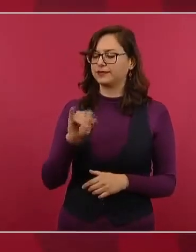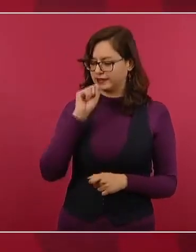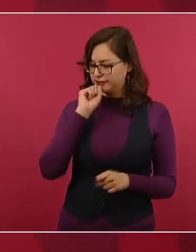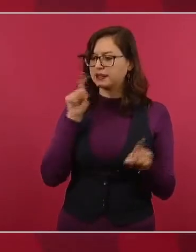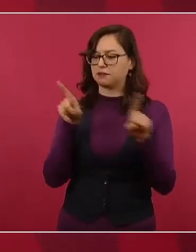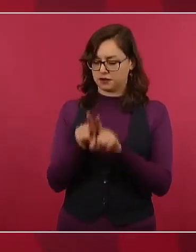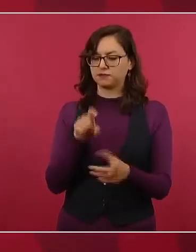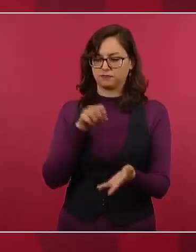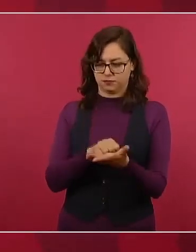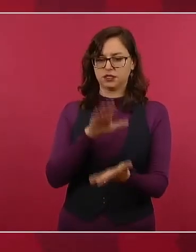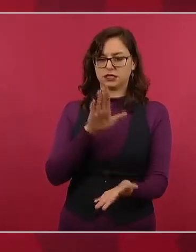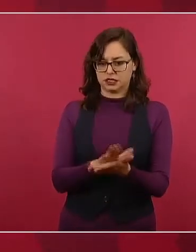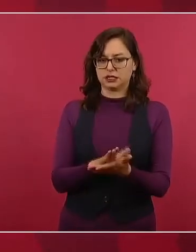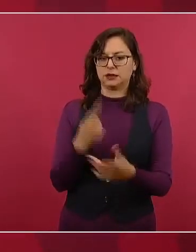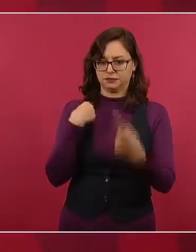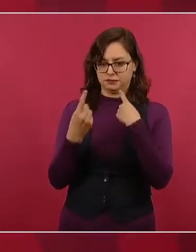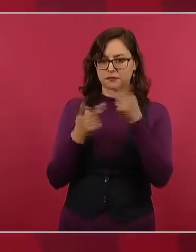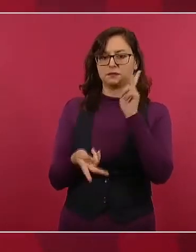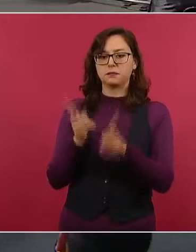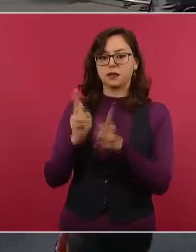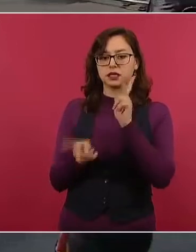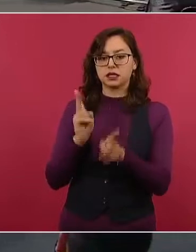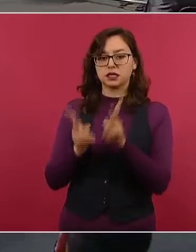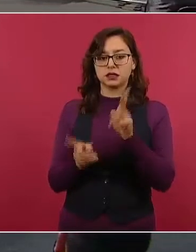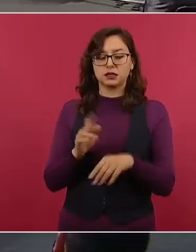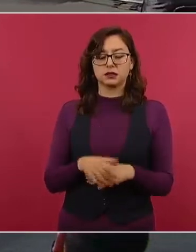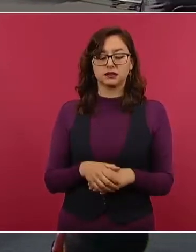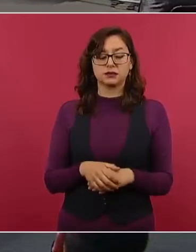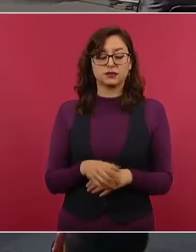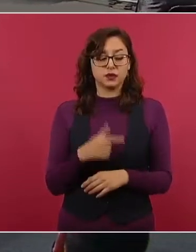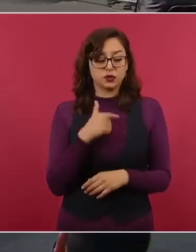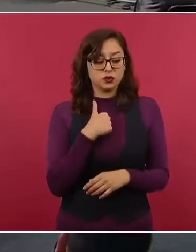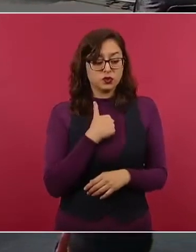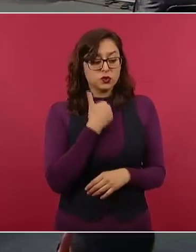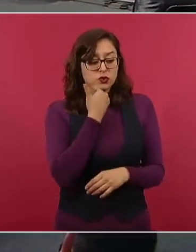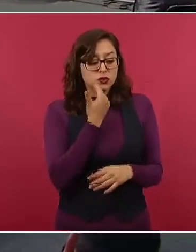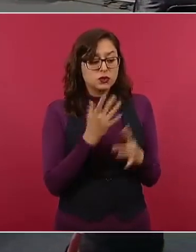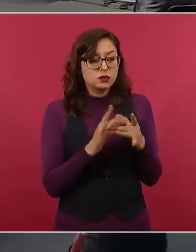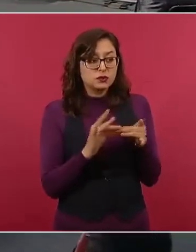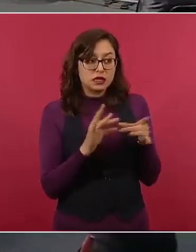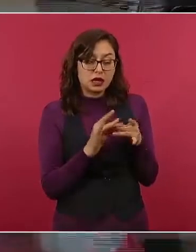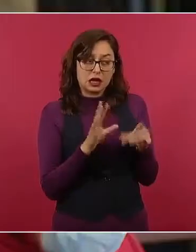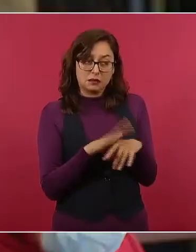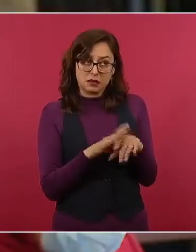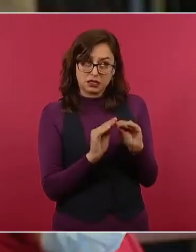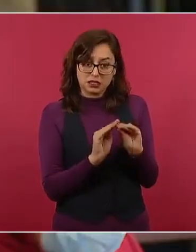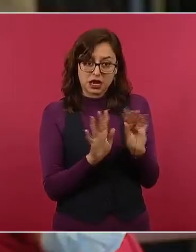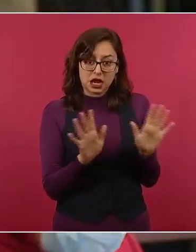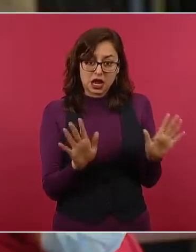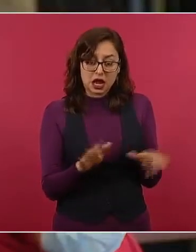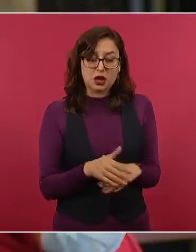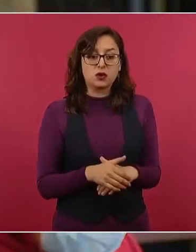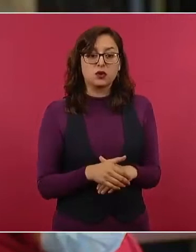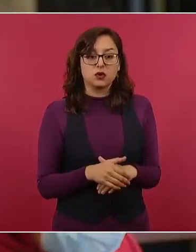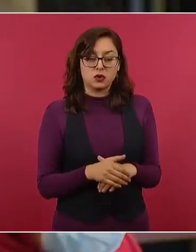te reciba y platique contigo. Le quiero hacer, aclararle que me han llamado para que me atiendan,